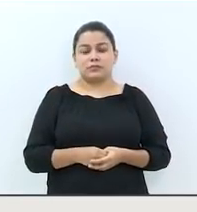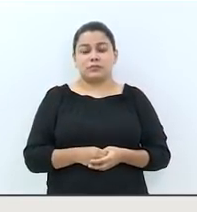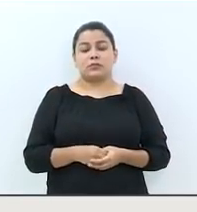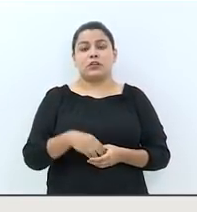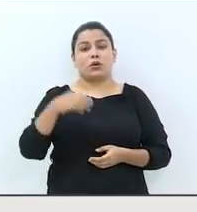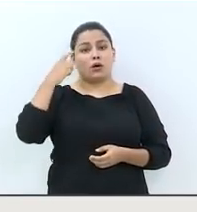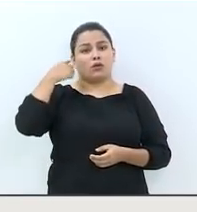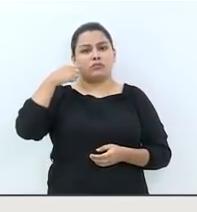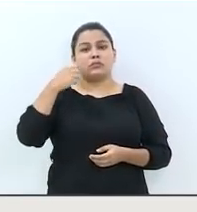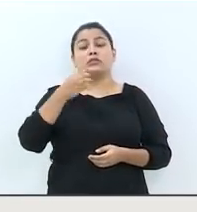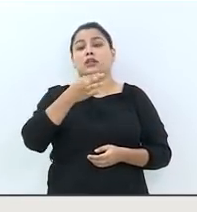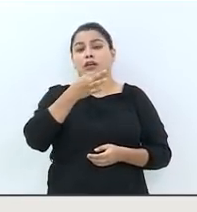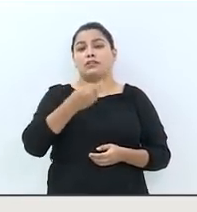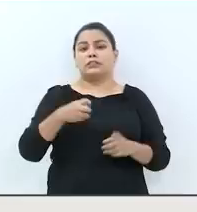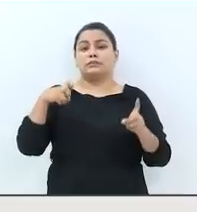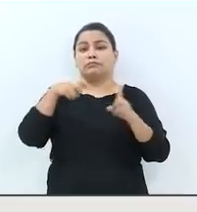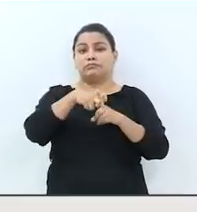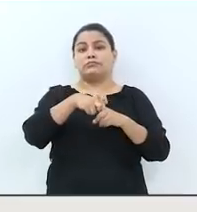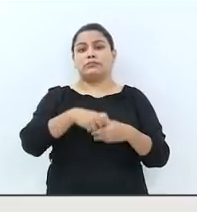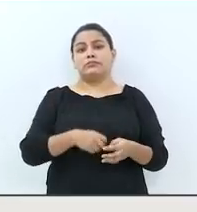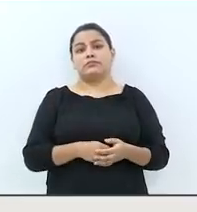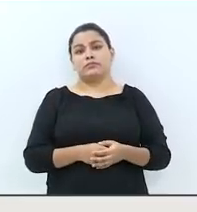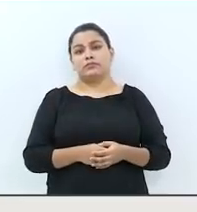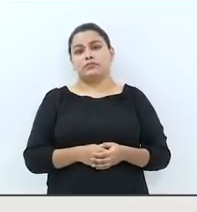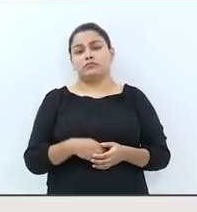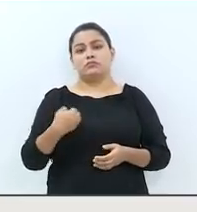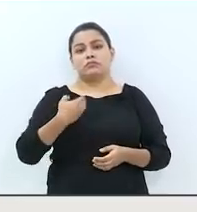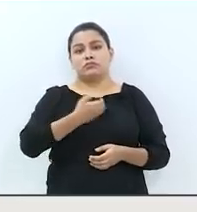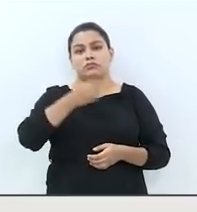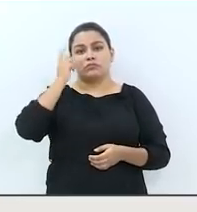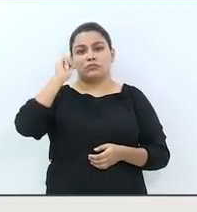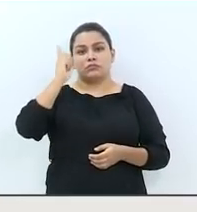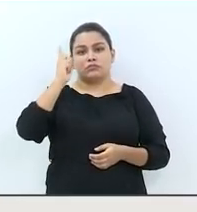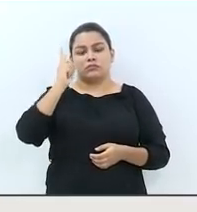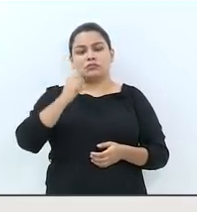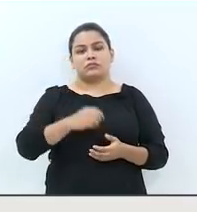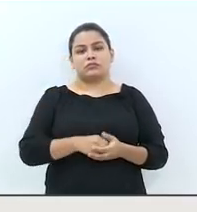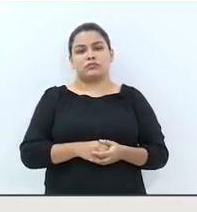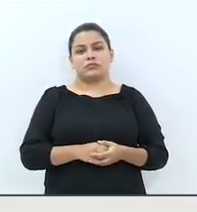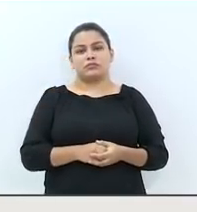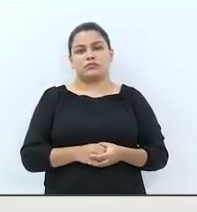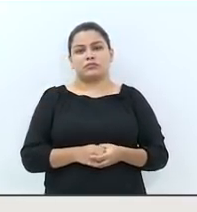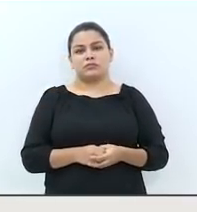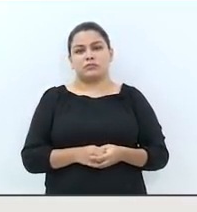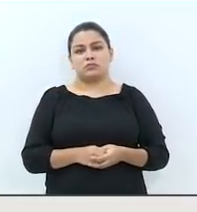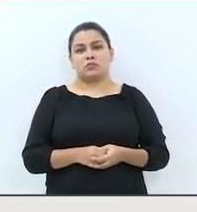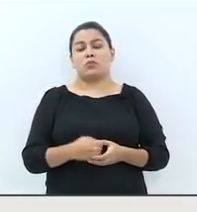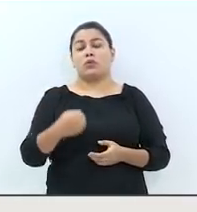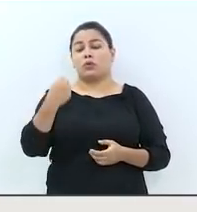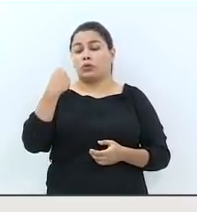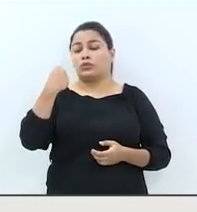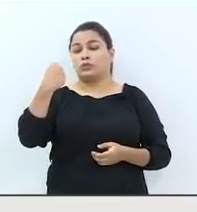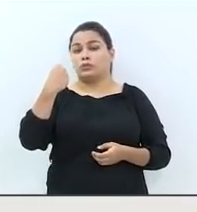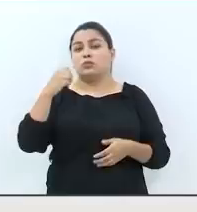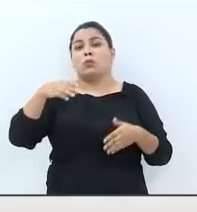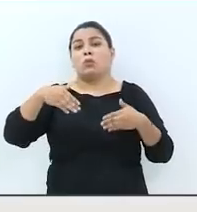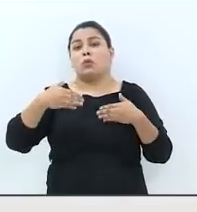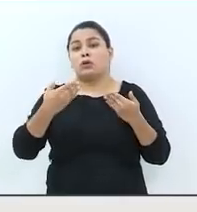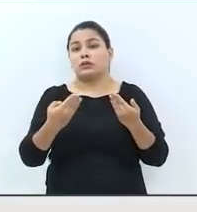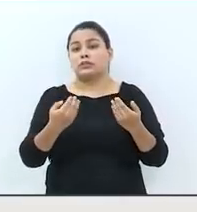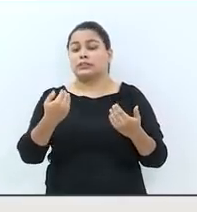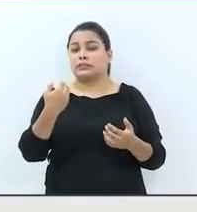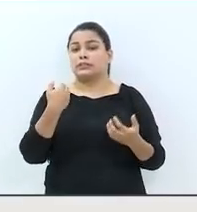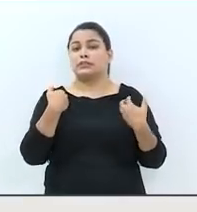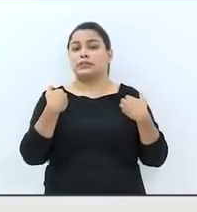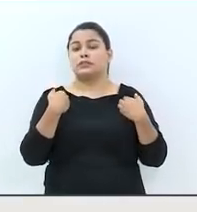duda, eso es un reto. Por eso es que nuestras docentes y nuestros docentes son héroes y heroínas, porque asumen un reto